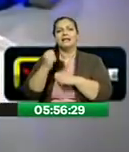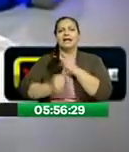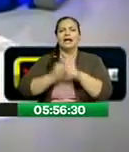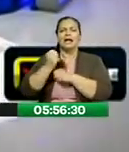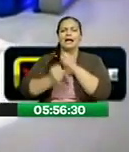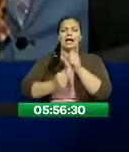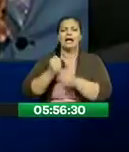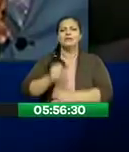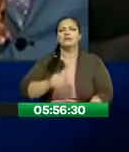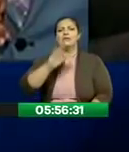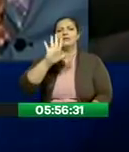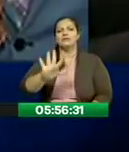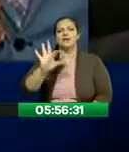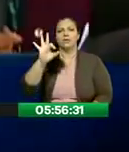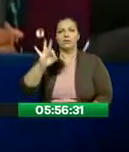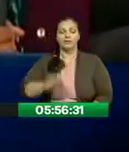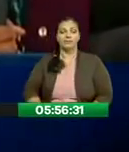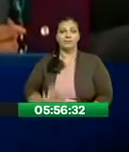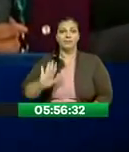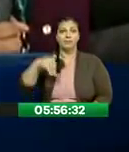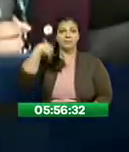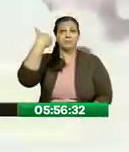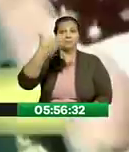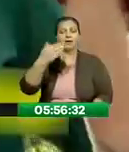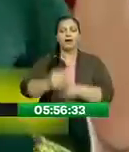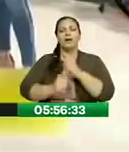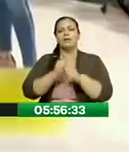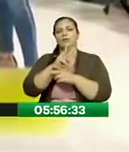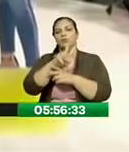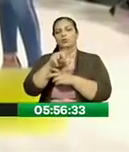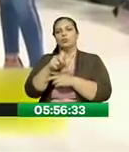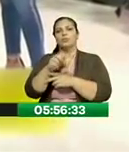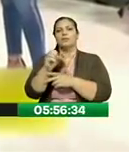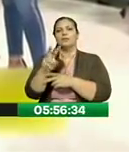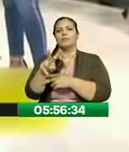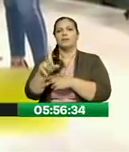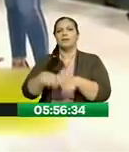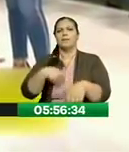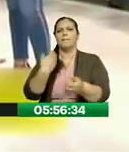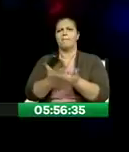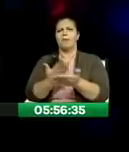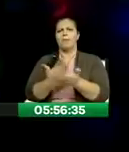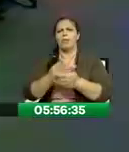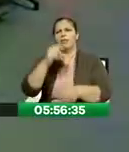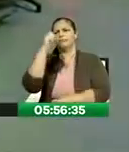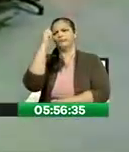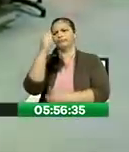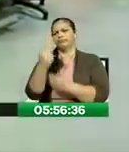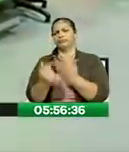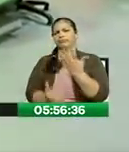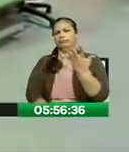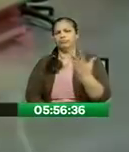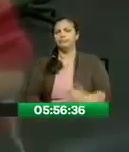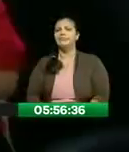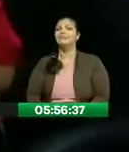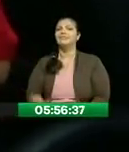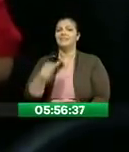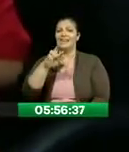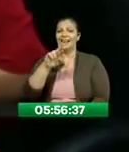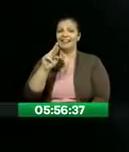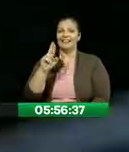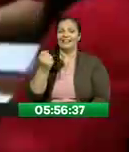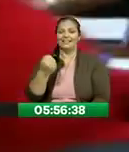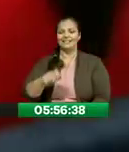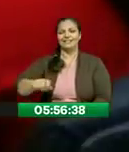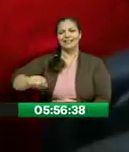2020 estará cargado de propuestas. Somos la pantalla que entretiene y expone los hechos, sin dualidades,